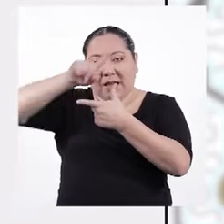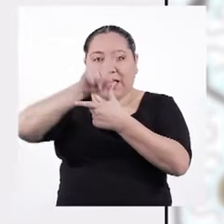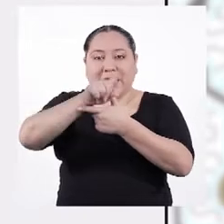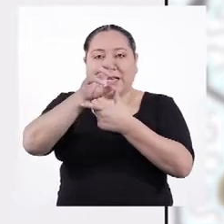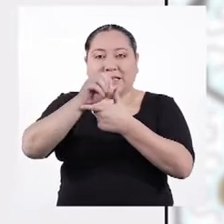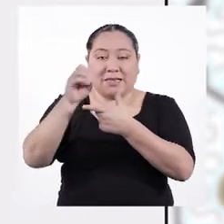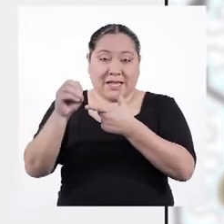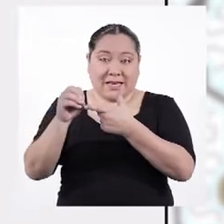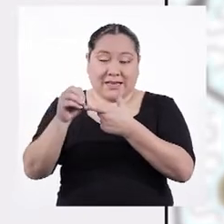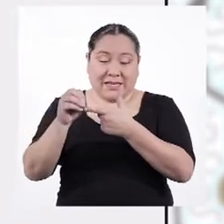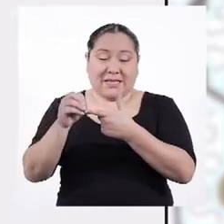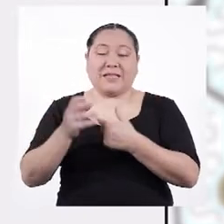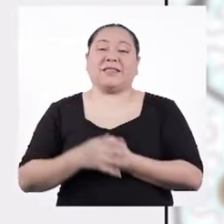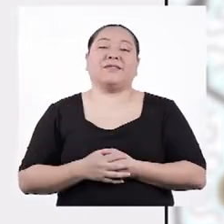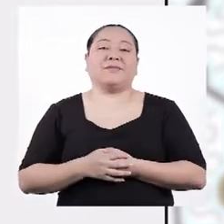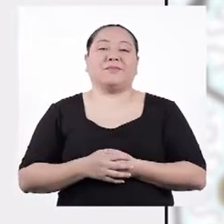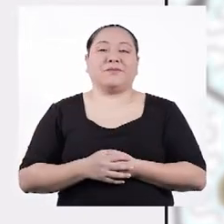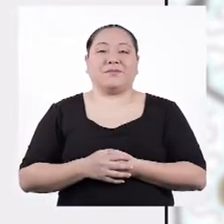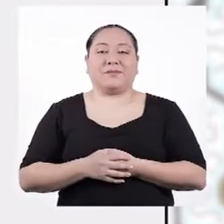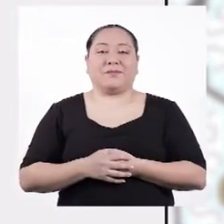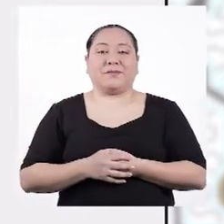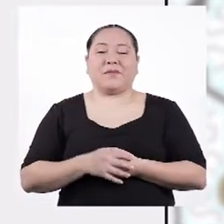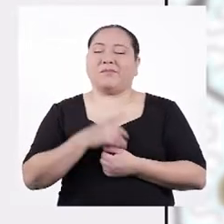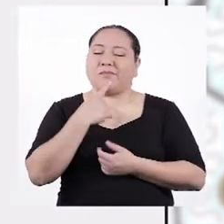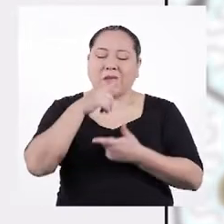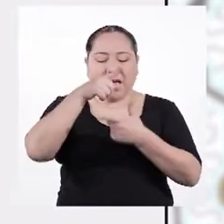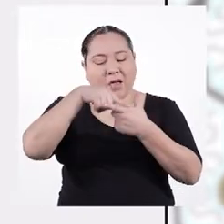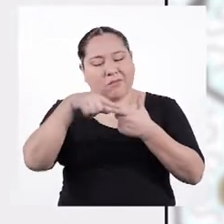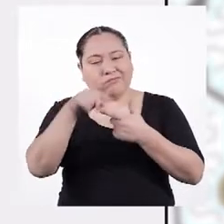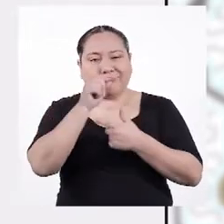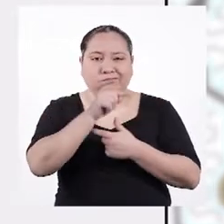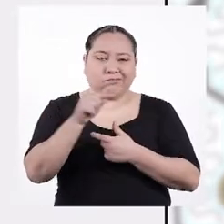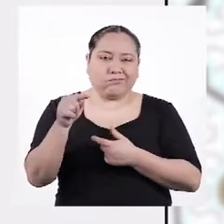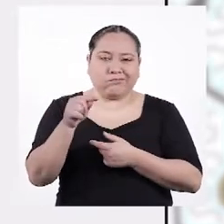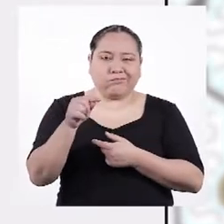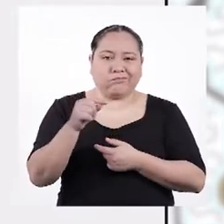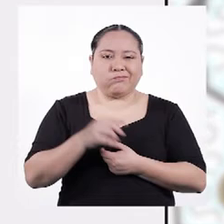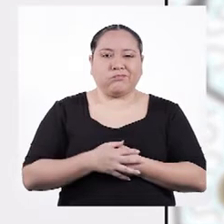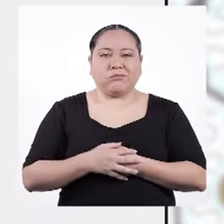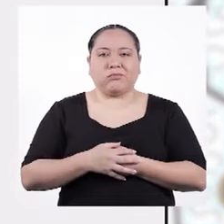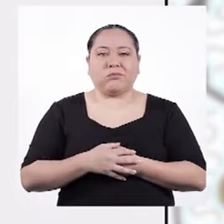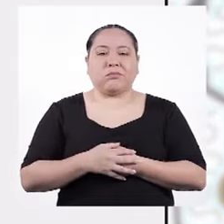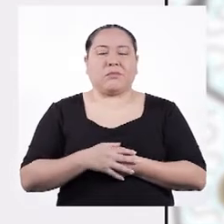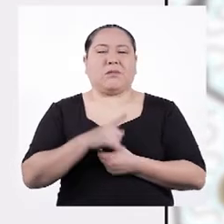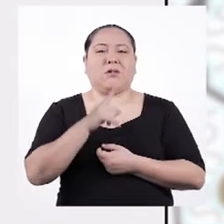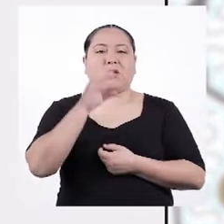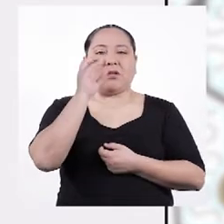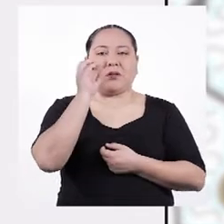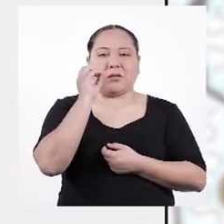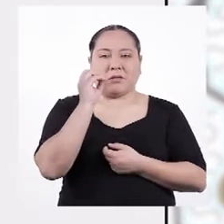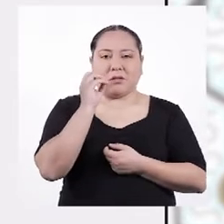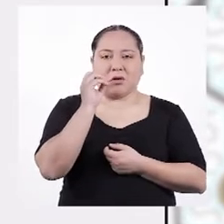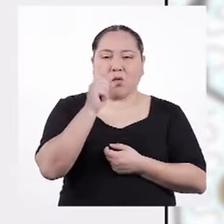de boletos totales. A ver, eso nos da 1 entre